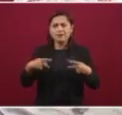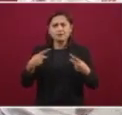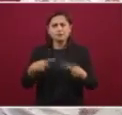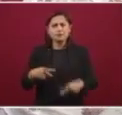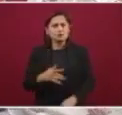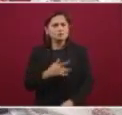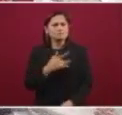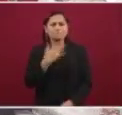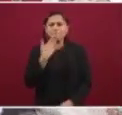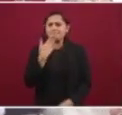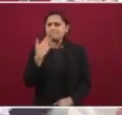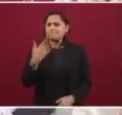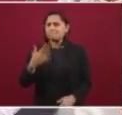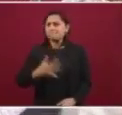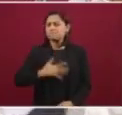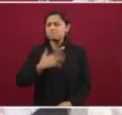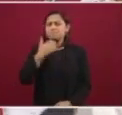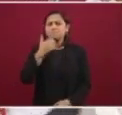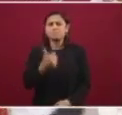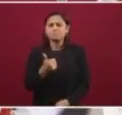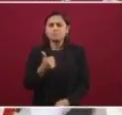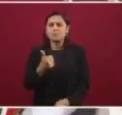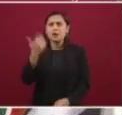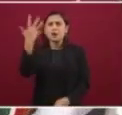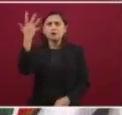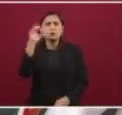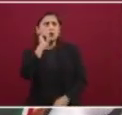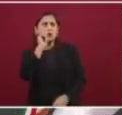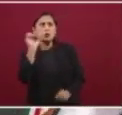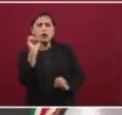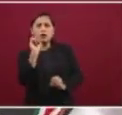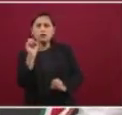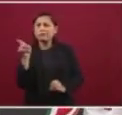a pesar de que no sale el sol, son felices.